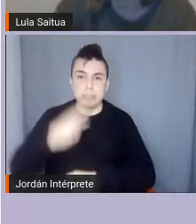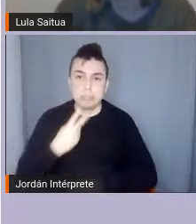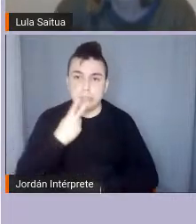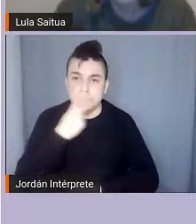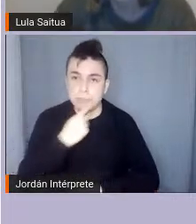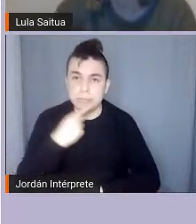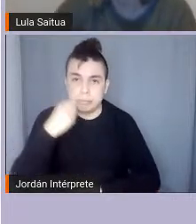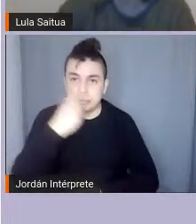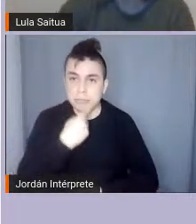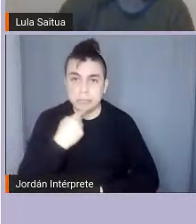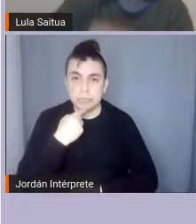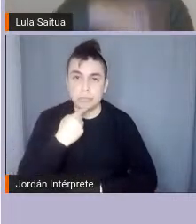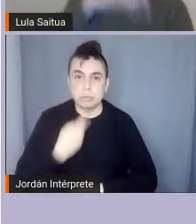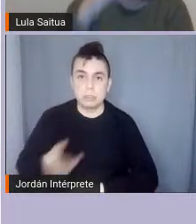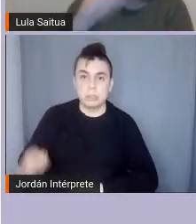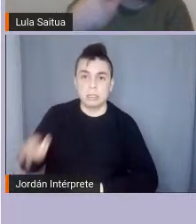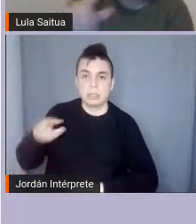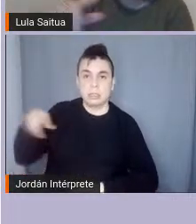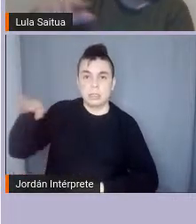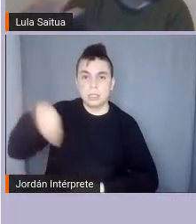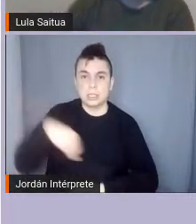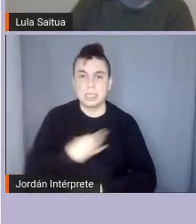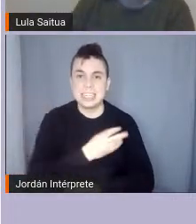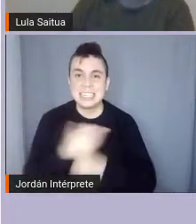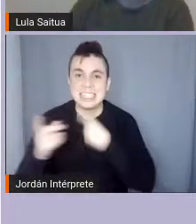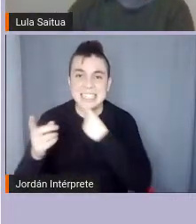La serpiente.